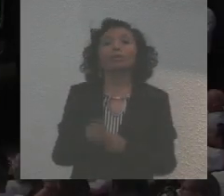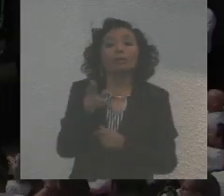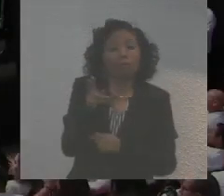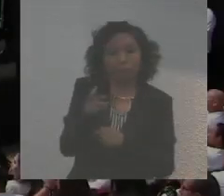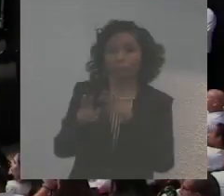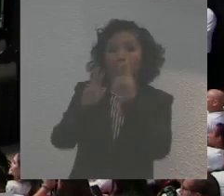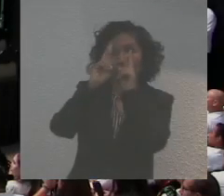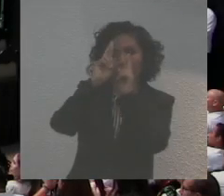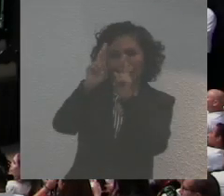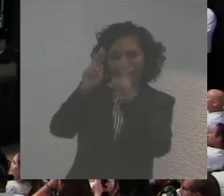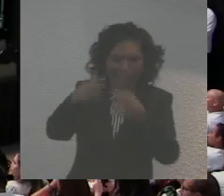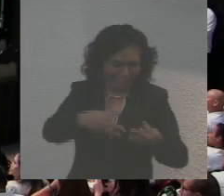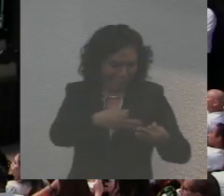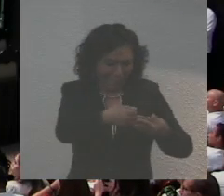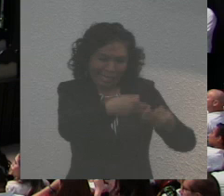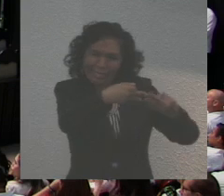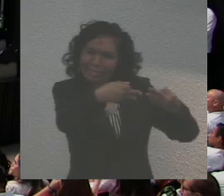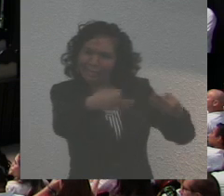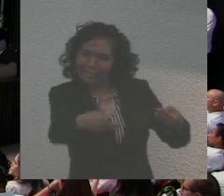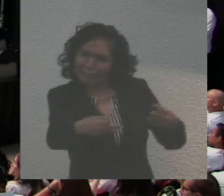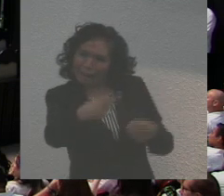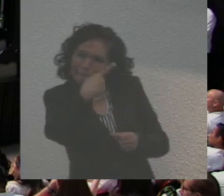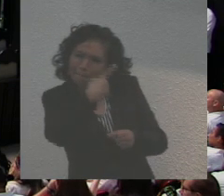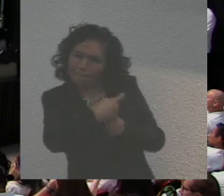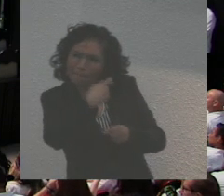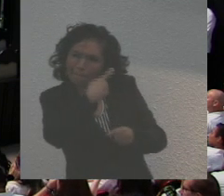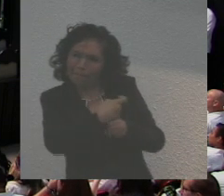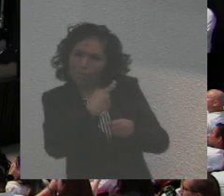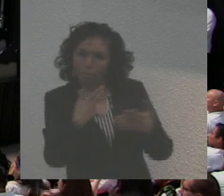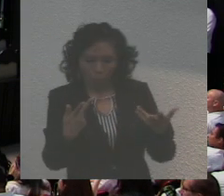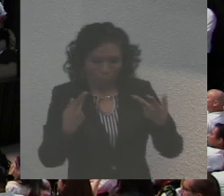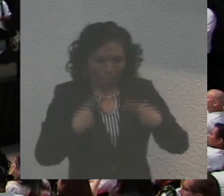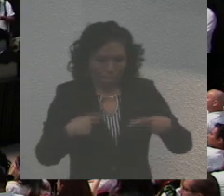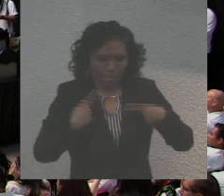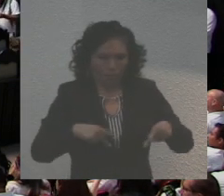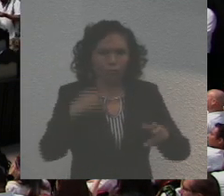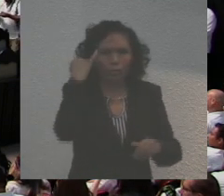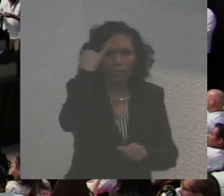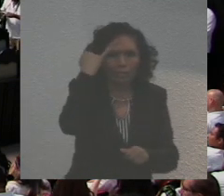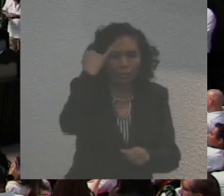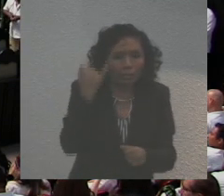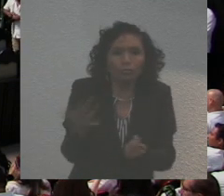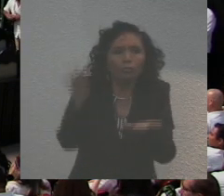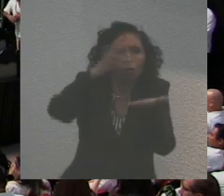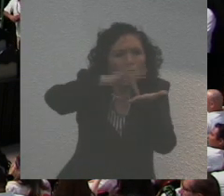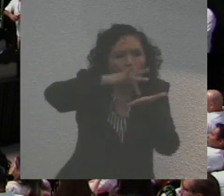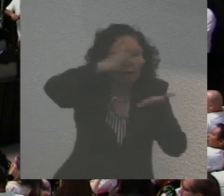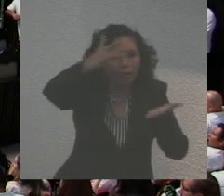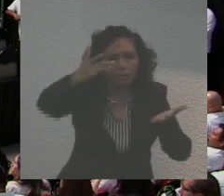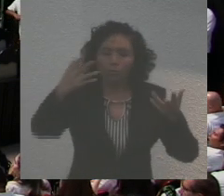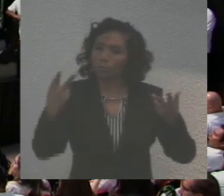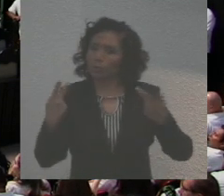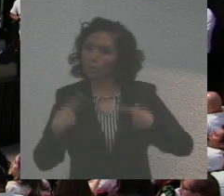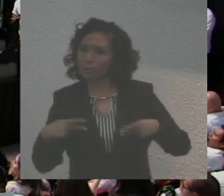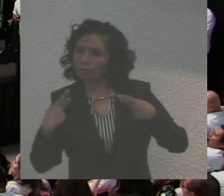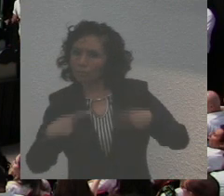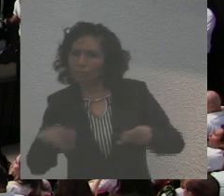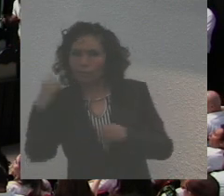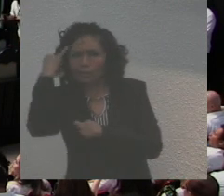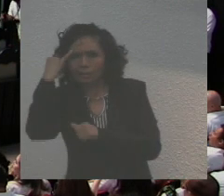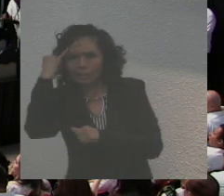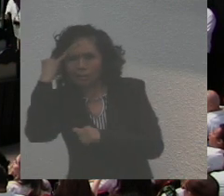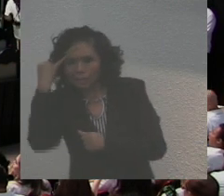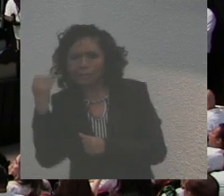de aquel territorio que fue primero poblado por el pueblo maya, y por eso agradezco que estén nuestras y nuestros dignatarios mayas,